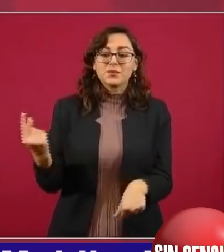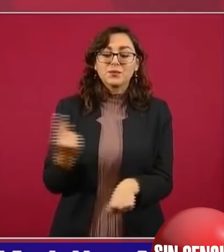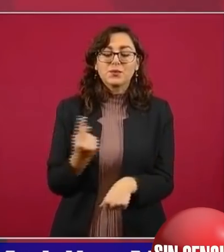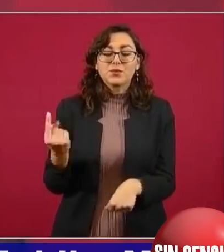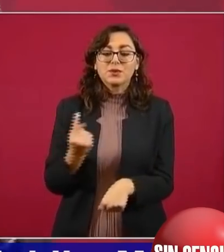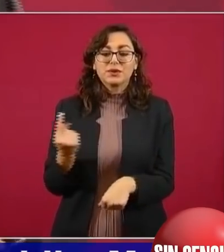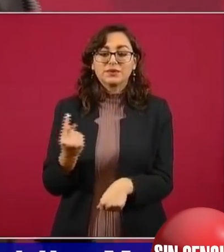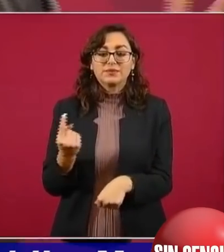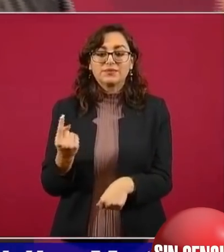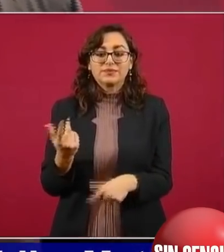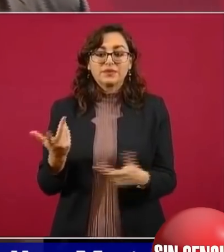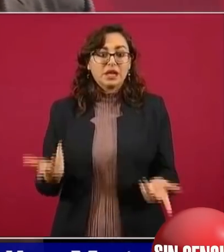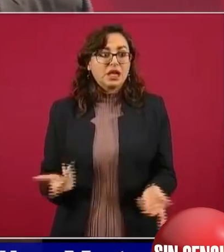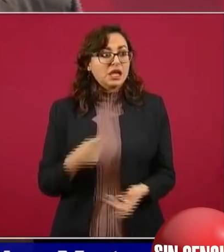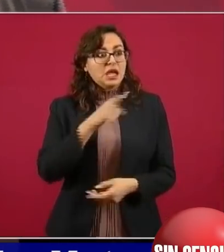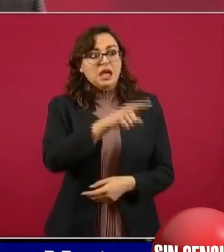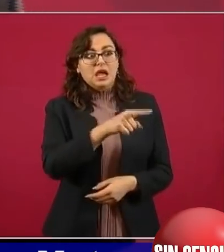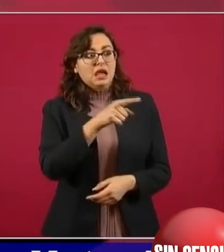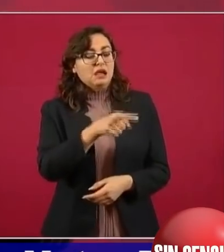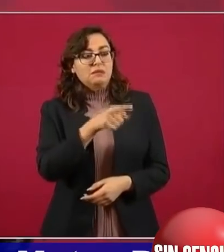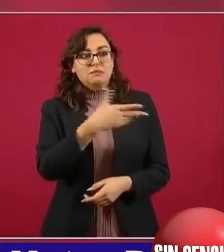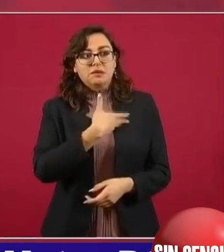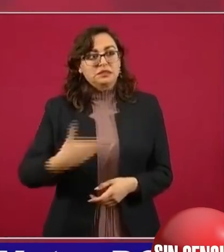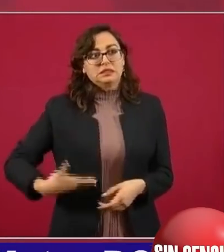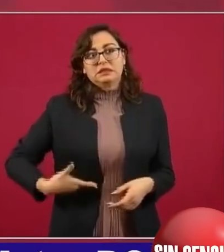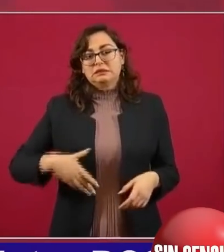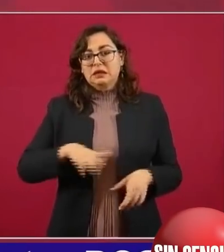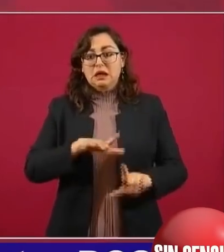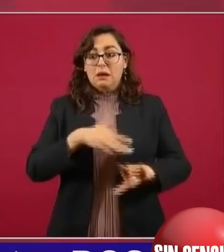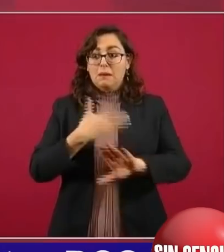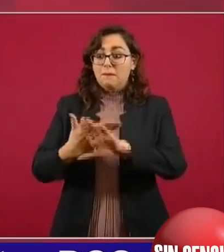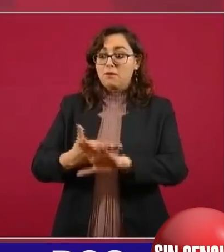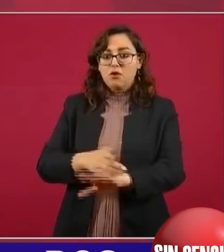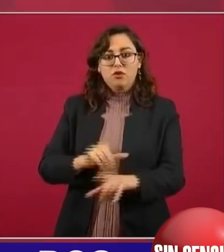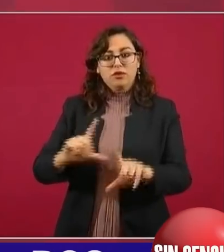es un peligro para México,